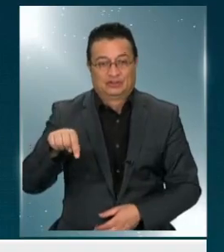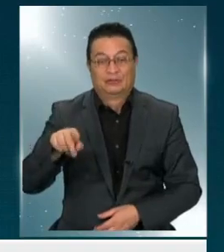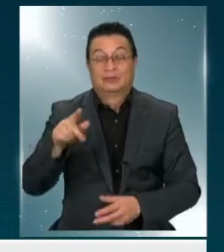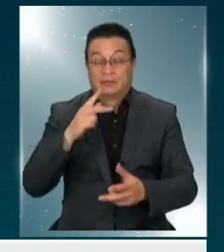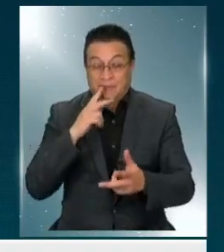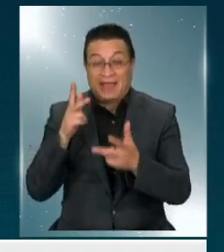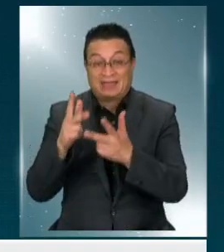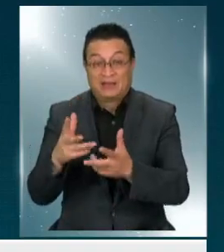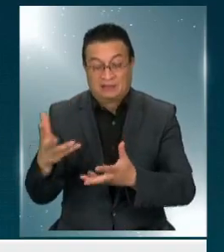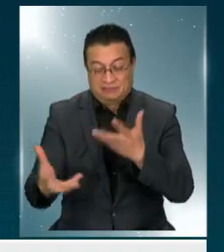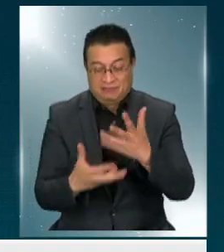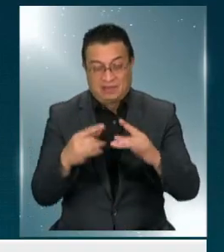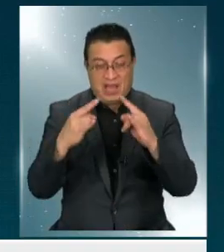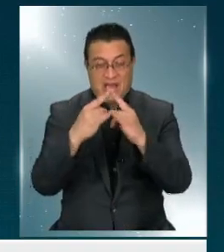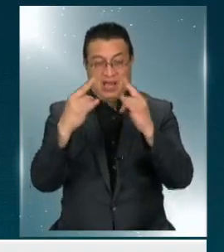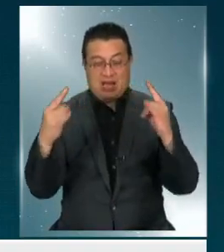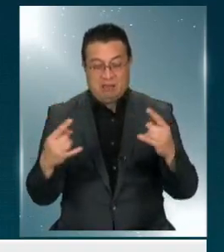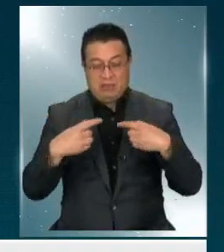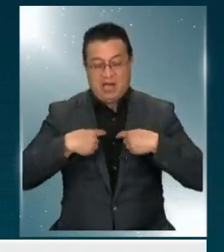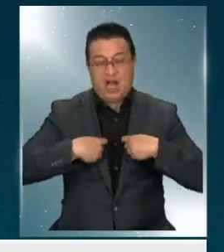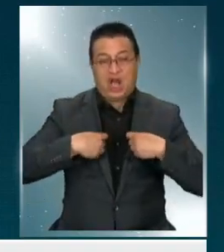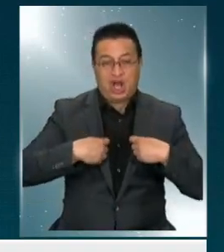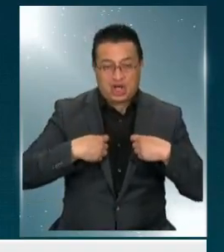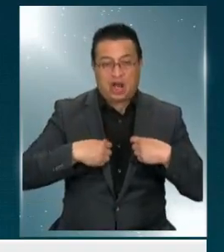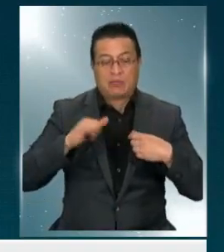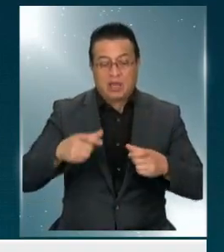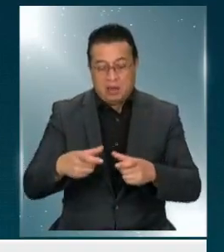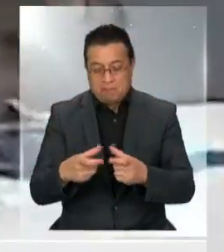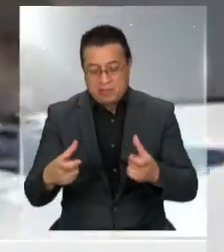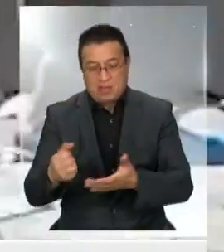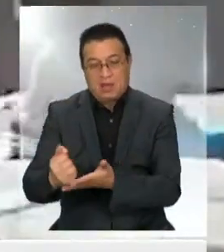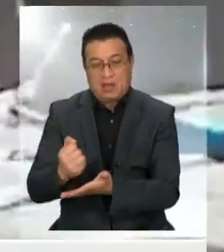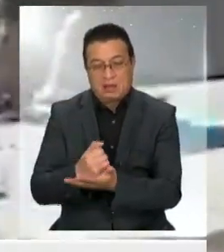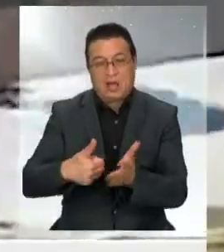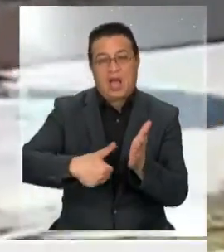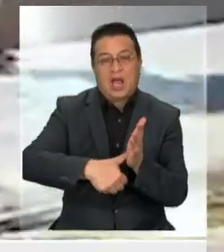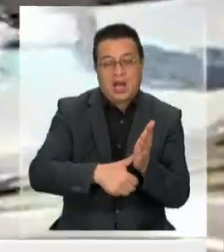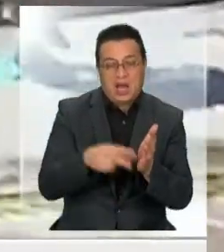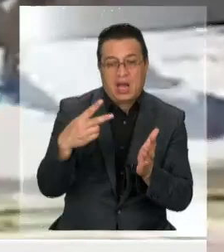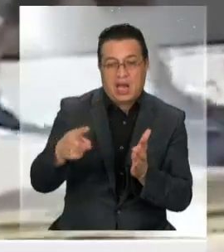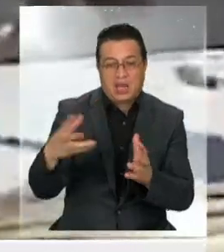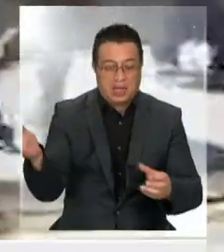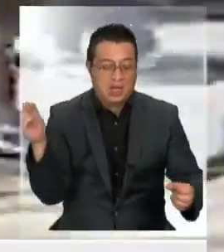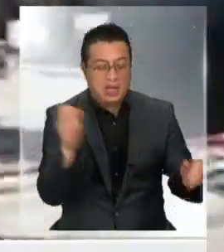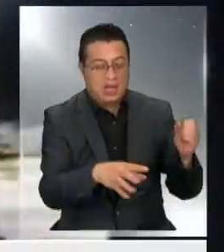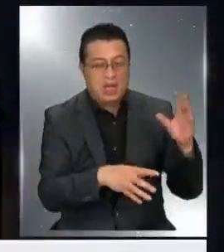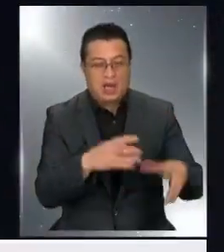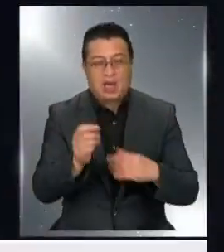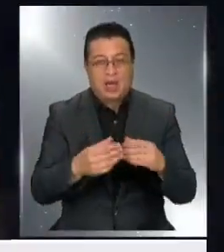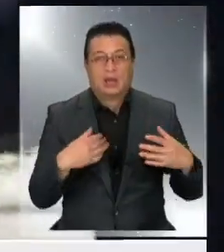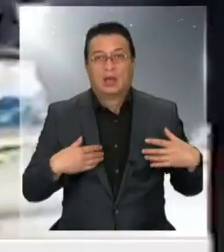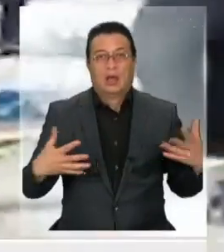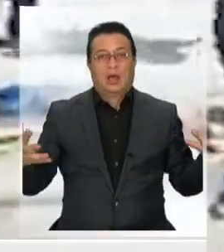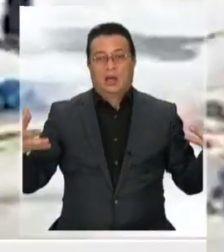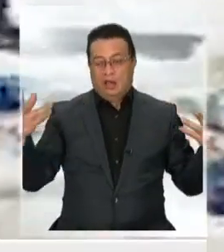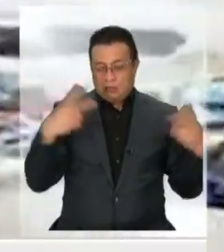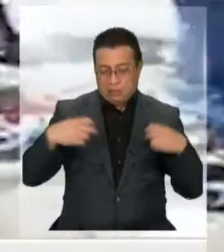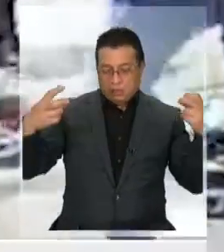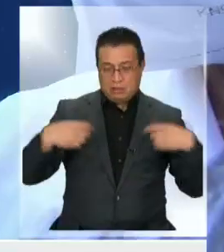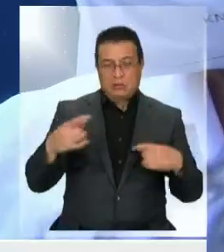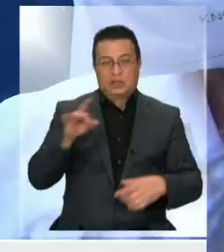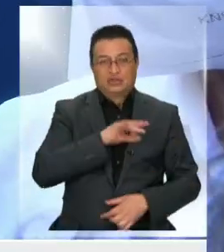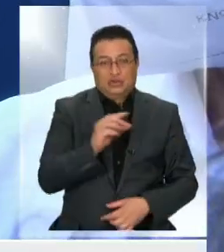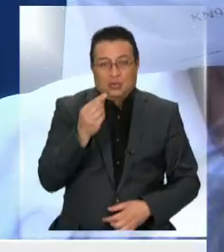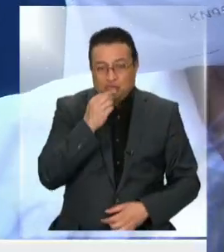ataque quemaron las carpas, la ropa, además de los pasaportes y carnet de identidad de quienes apenas habían llegado hace unos días a